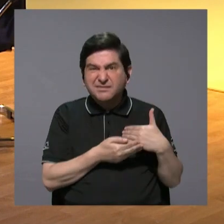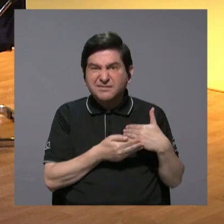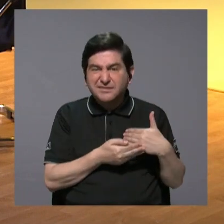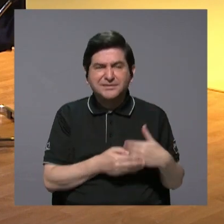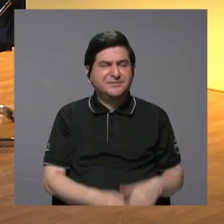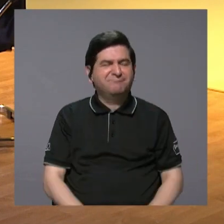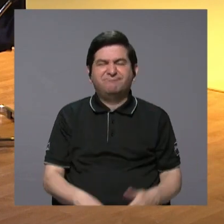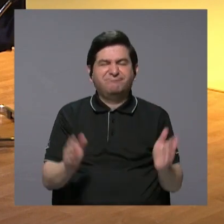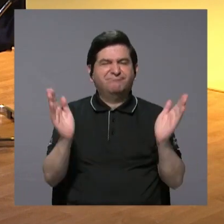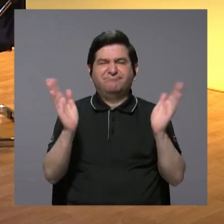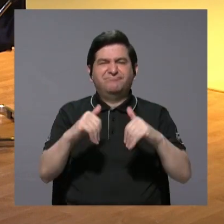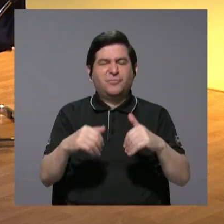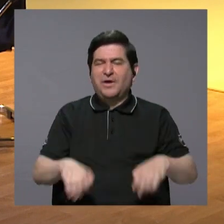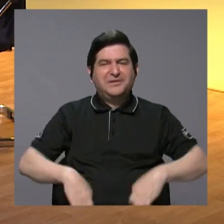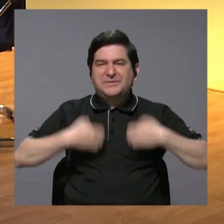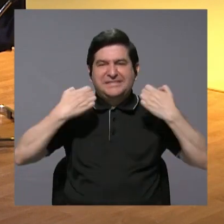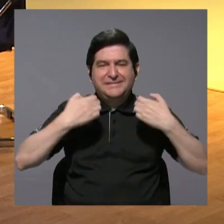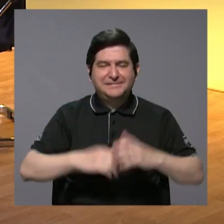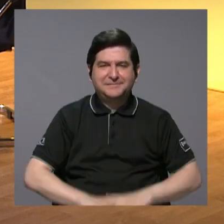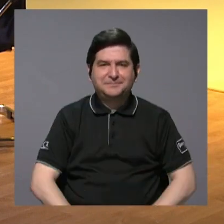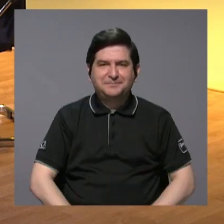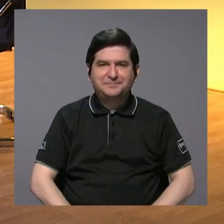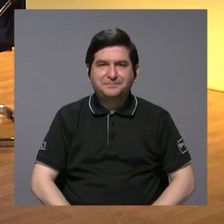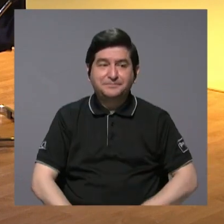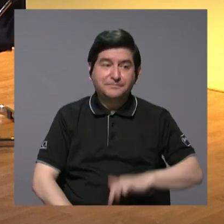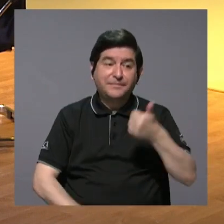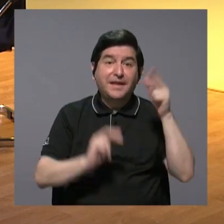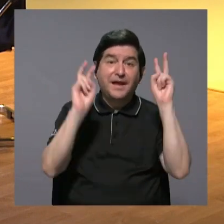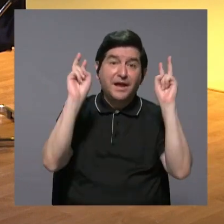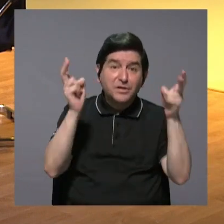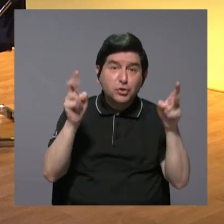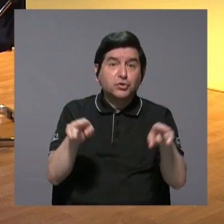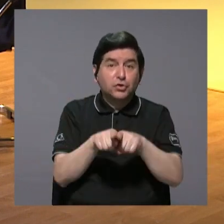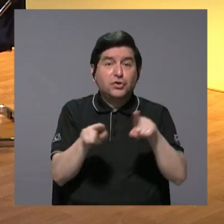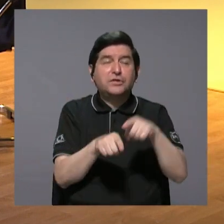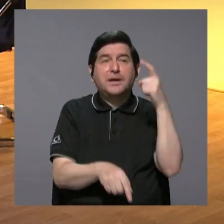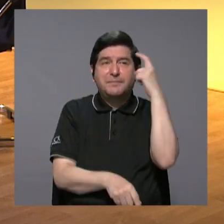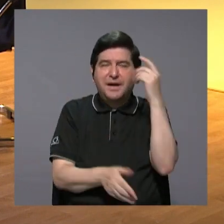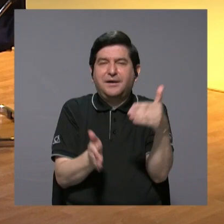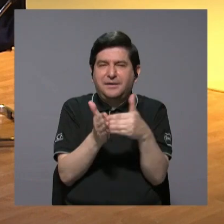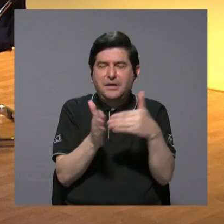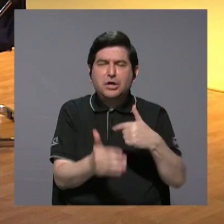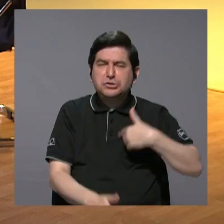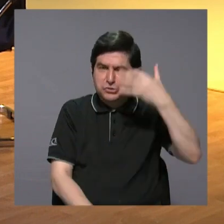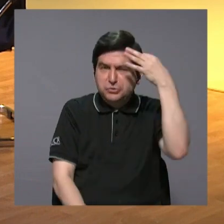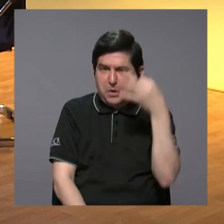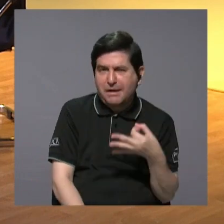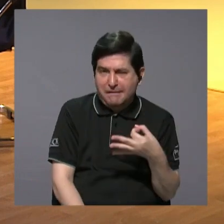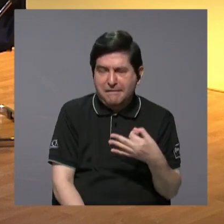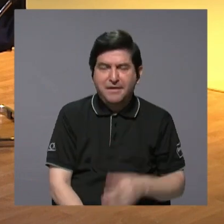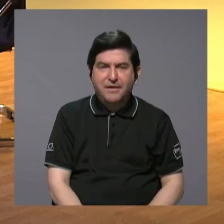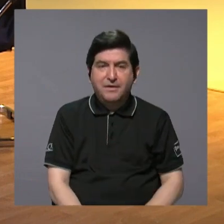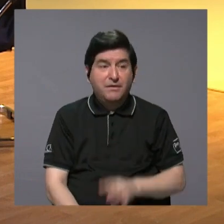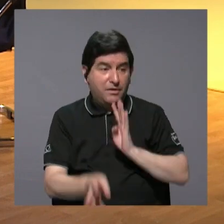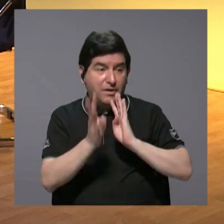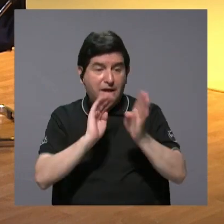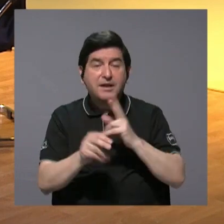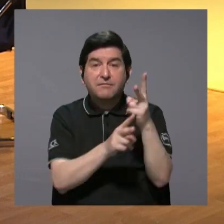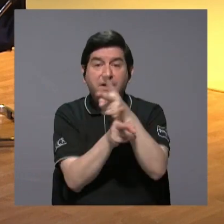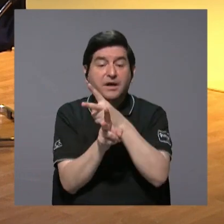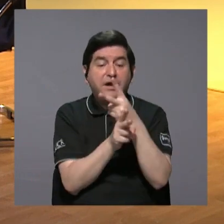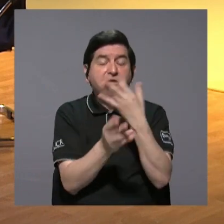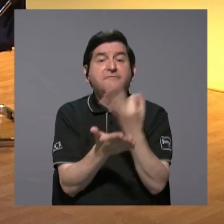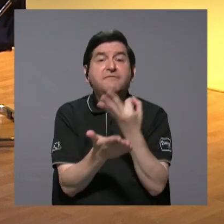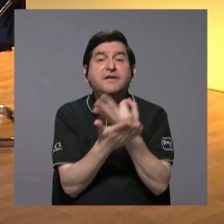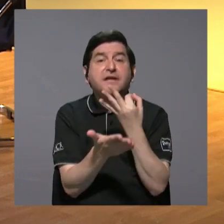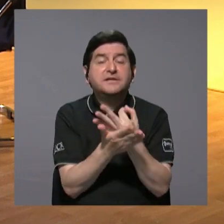que tampoco existe. Así es que yo creo que es otro tema que hay que replantearse. Yo ahí lo que pienso es que cuando hablamos de supervisión